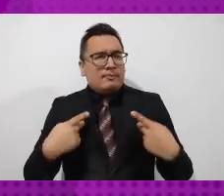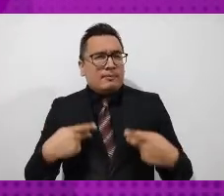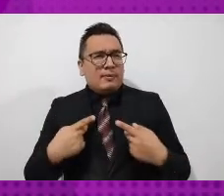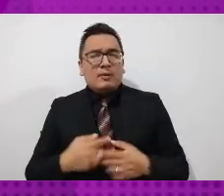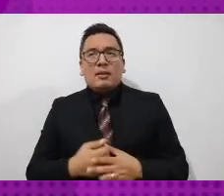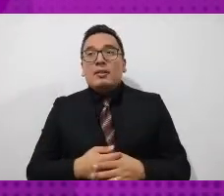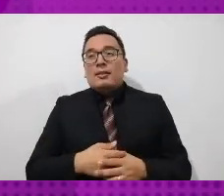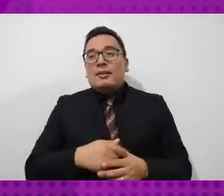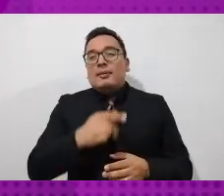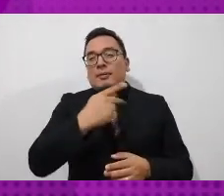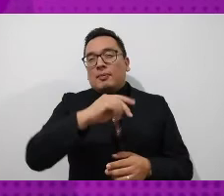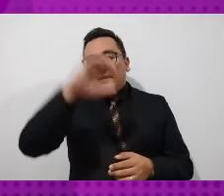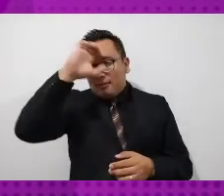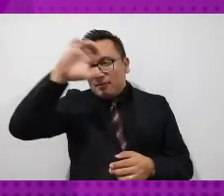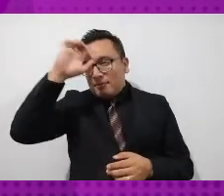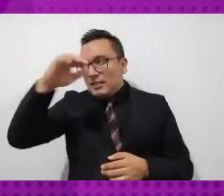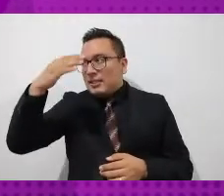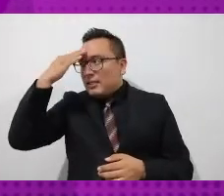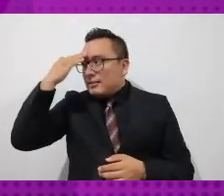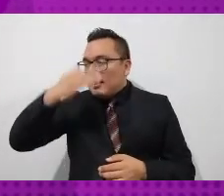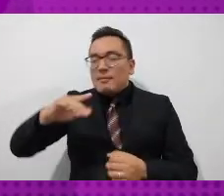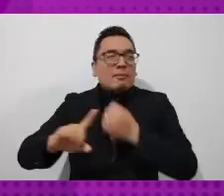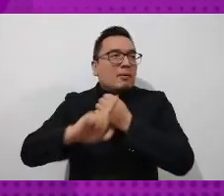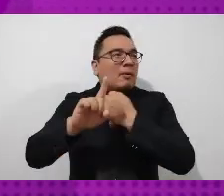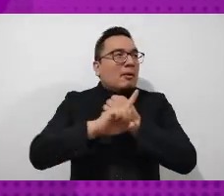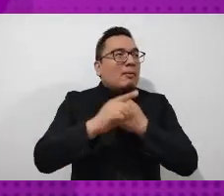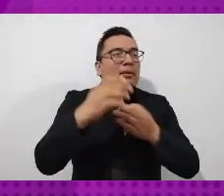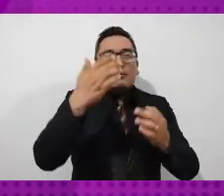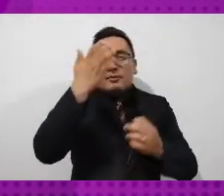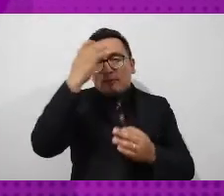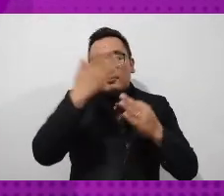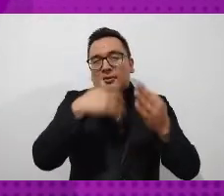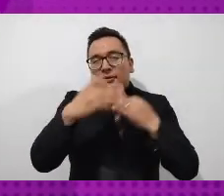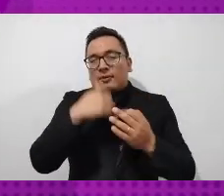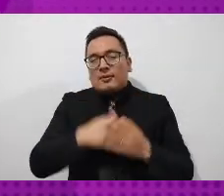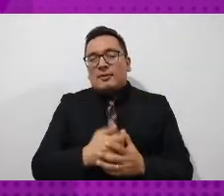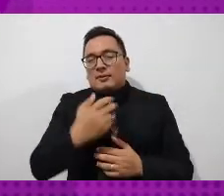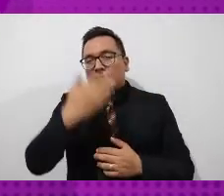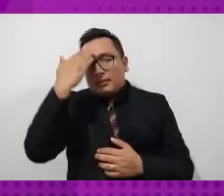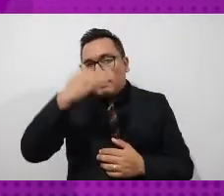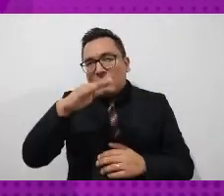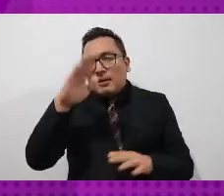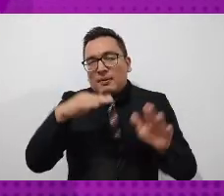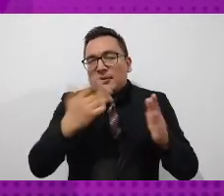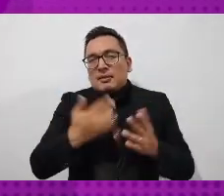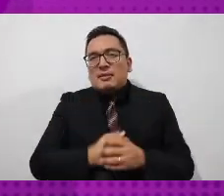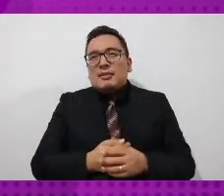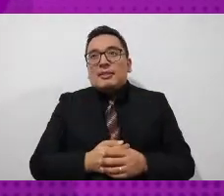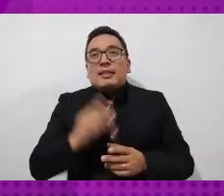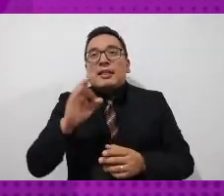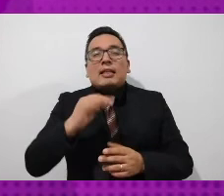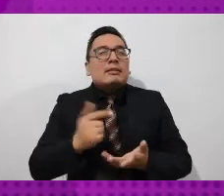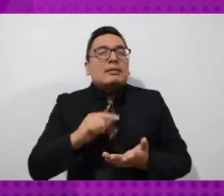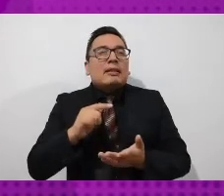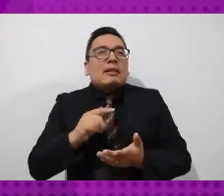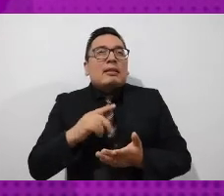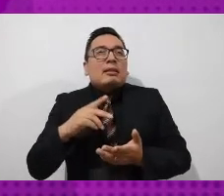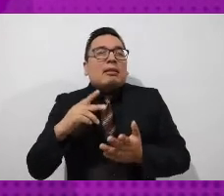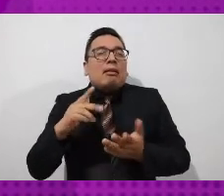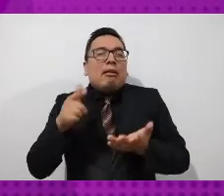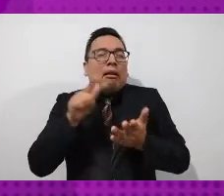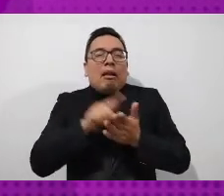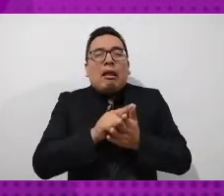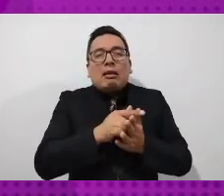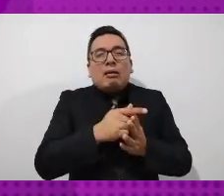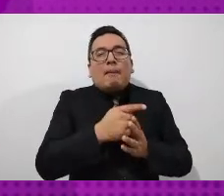en su vida cotidiana que sabe que hay un tema pequeñito, es un artículo nomás el que habría que moverle a un código, a una